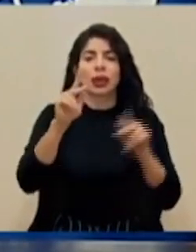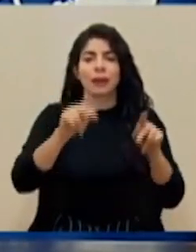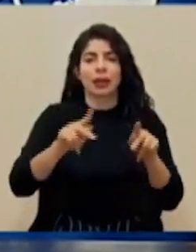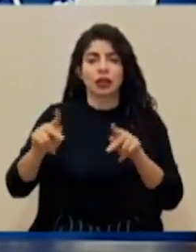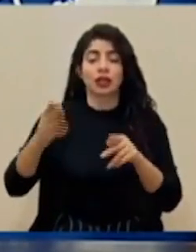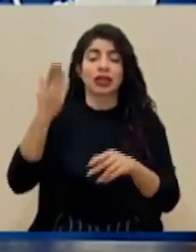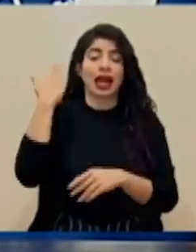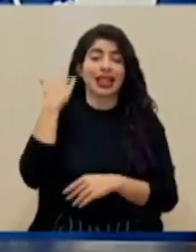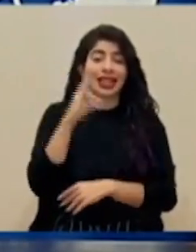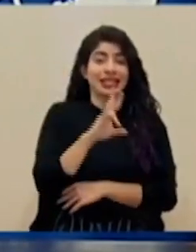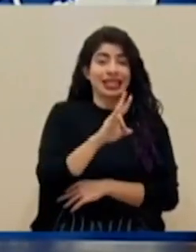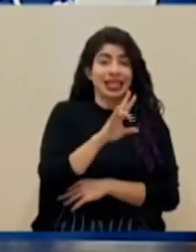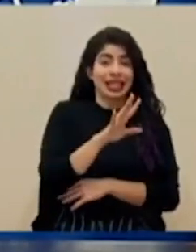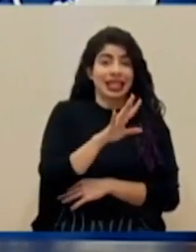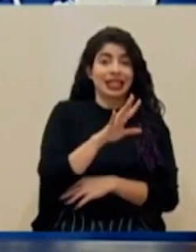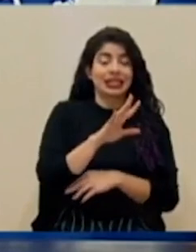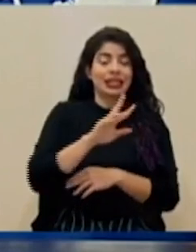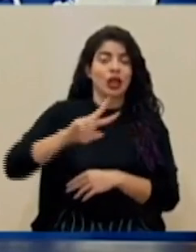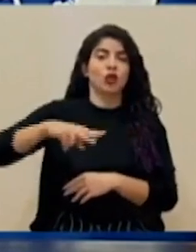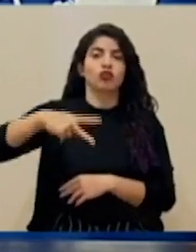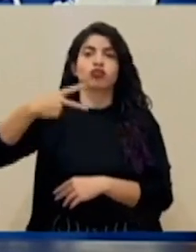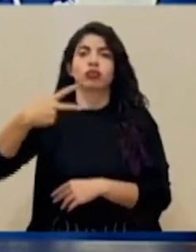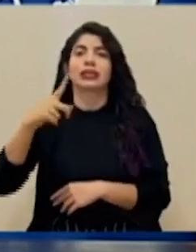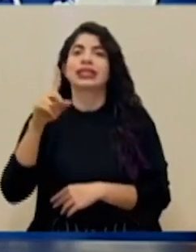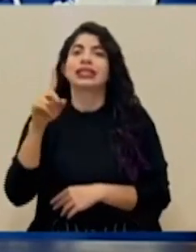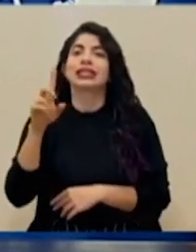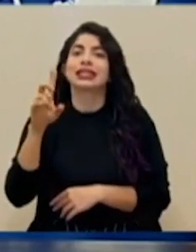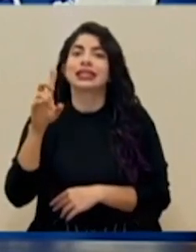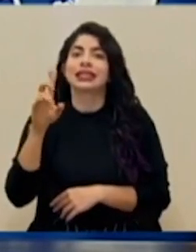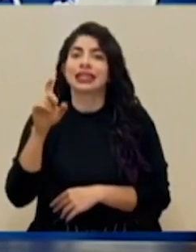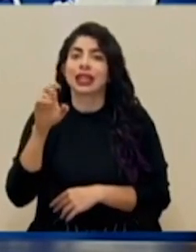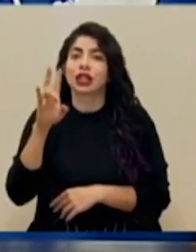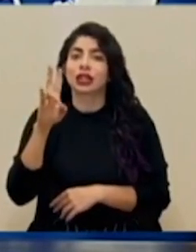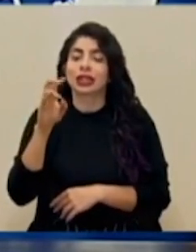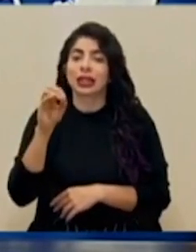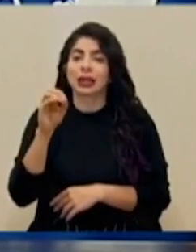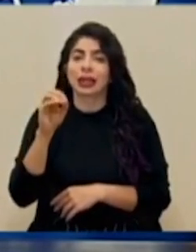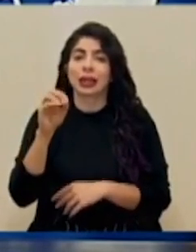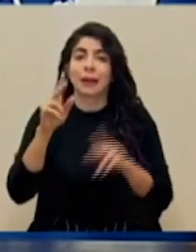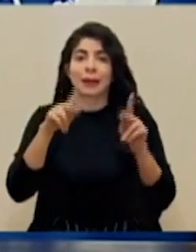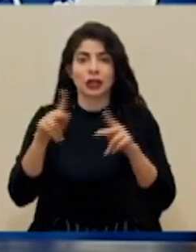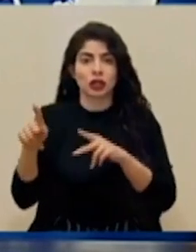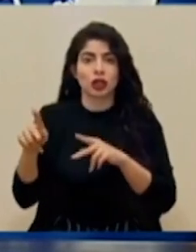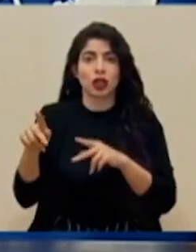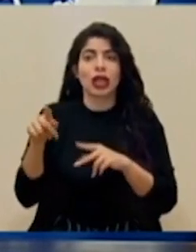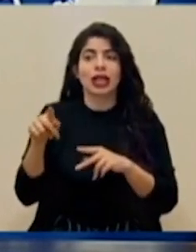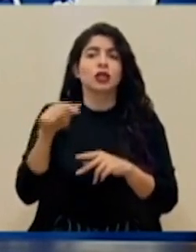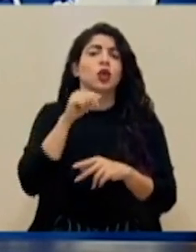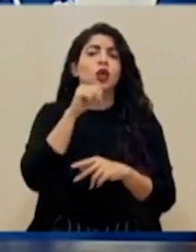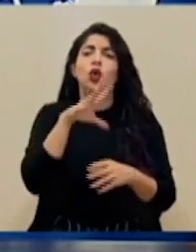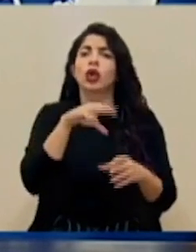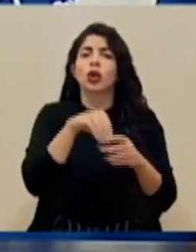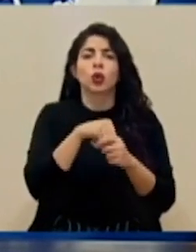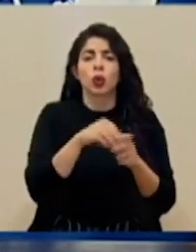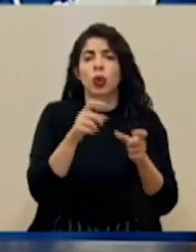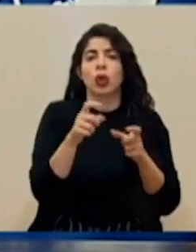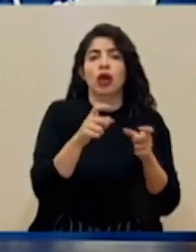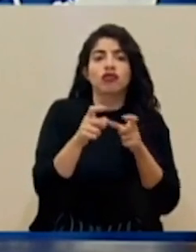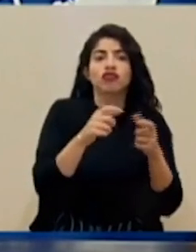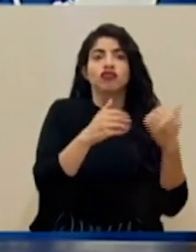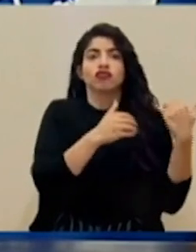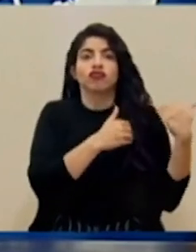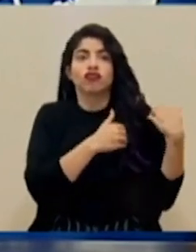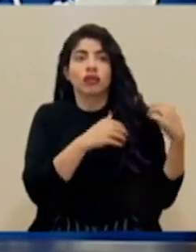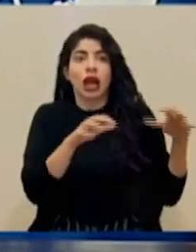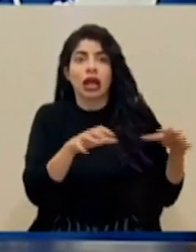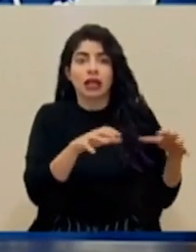de 75 a 150 personas. Esta cifra no incluye al personal de logística que atiende